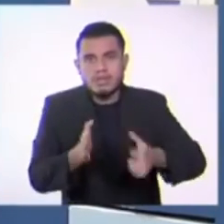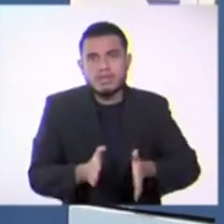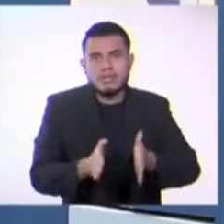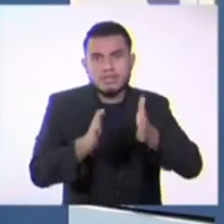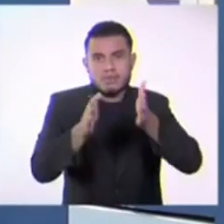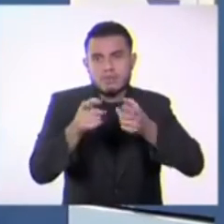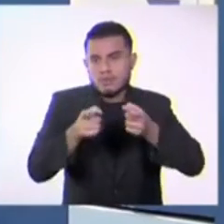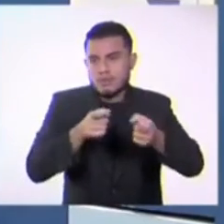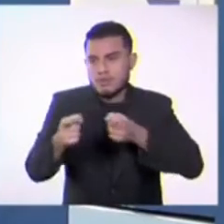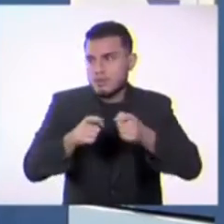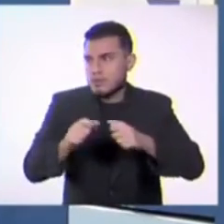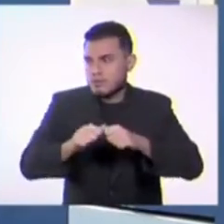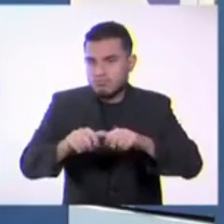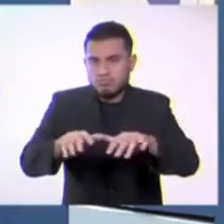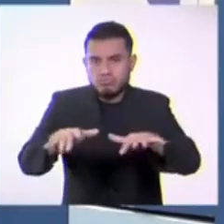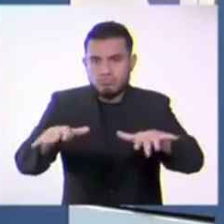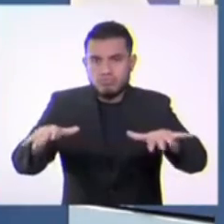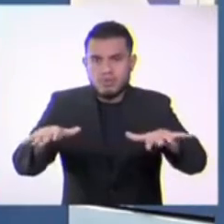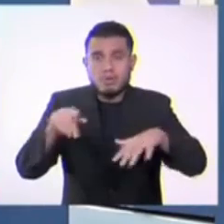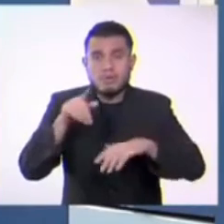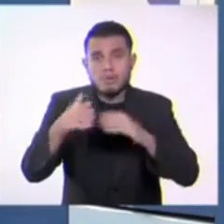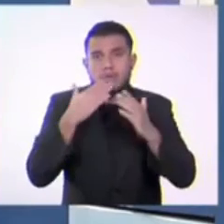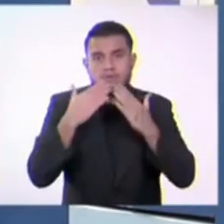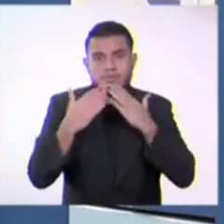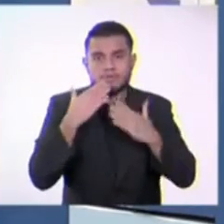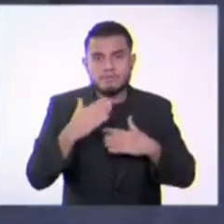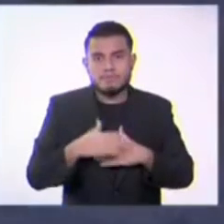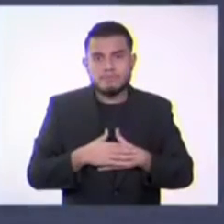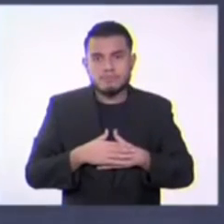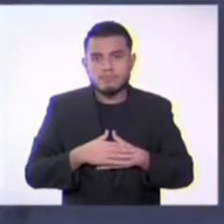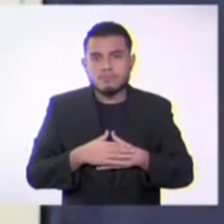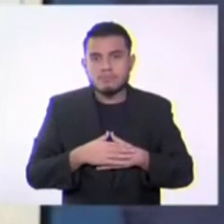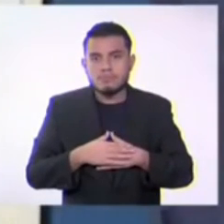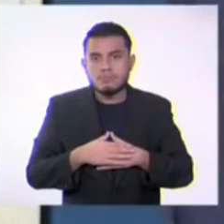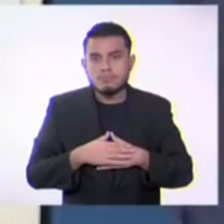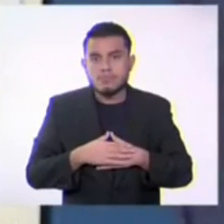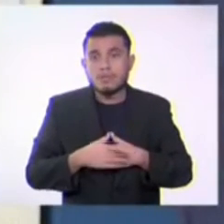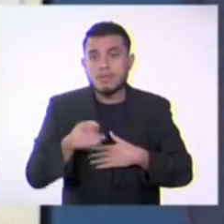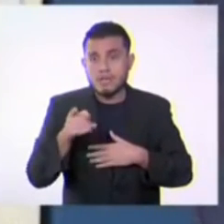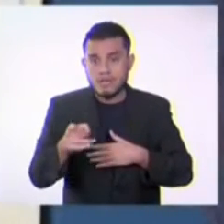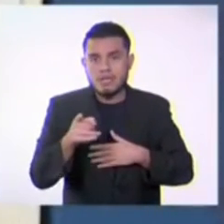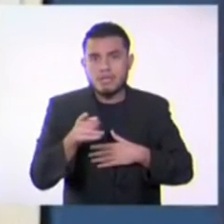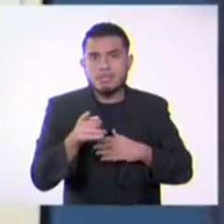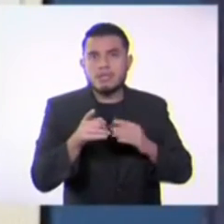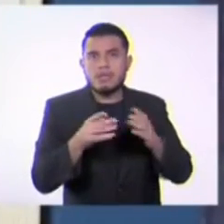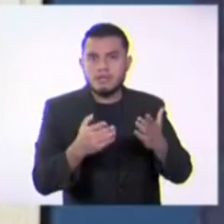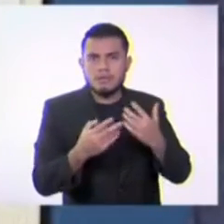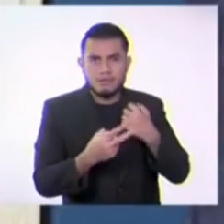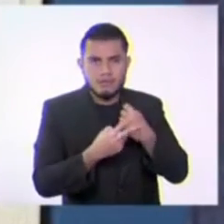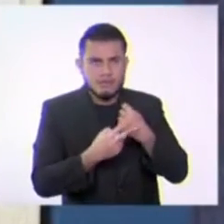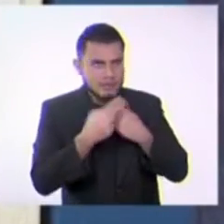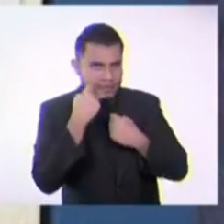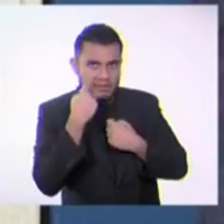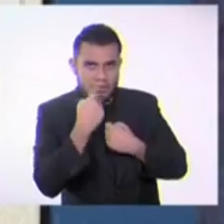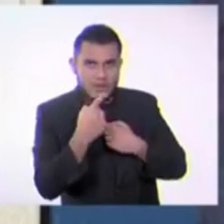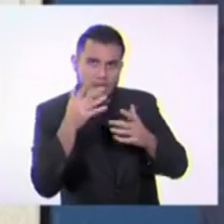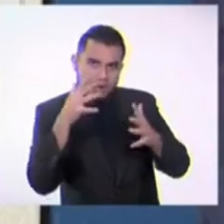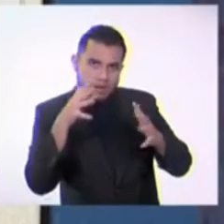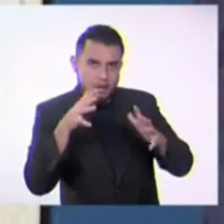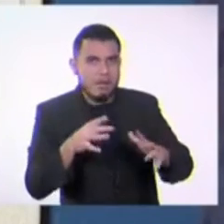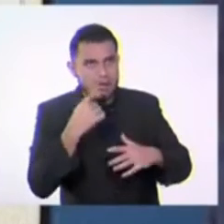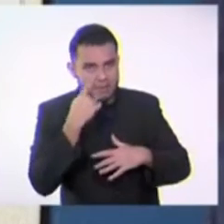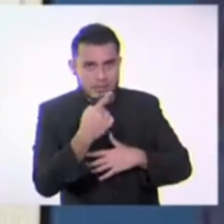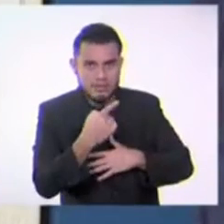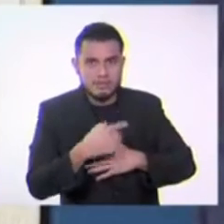de Abastecimientos. Y como tú lo dices, todavía esas bodegas todavía se logran ver bastante deterioradas, pero todavía